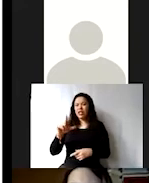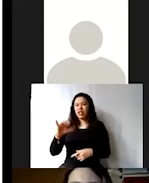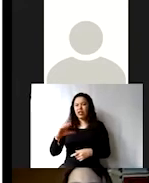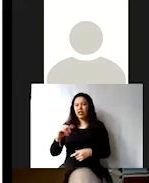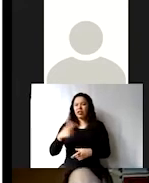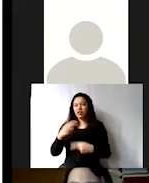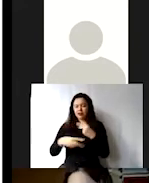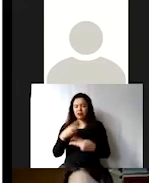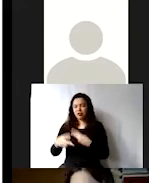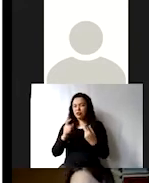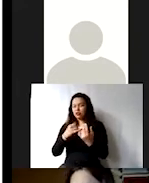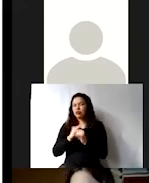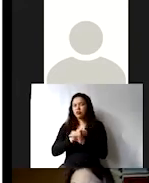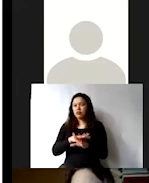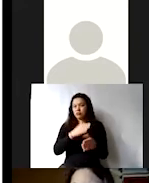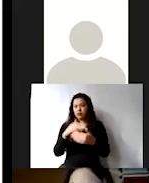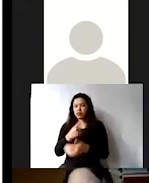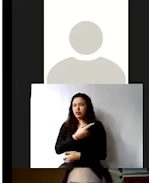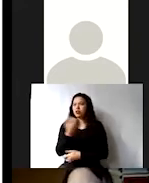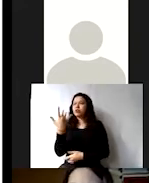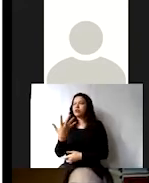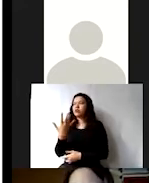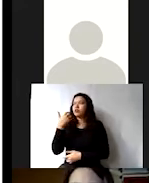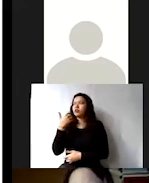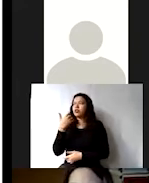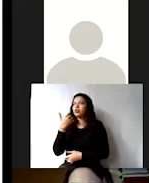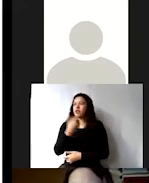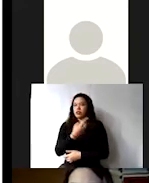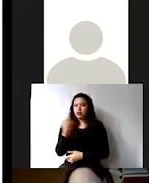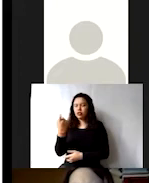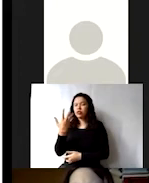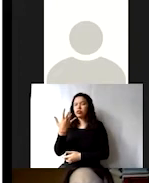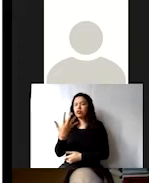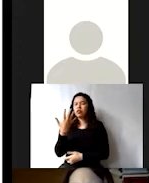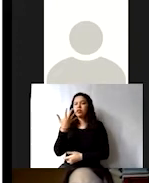de datos, ¿verdad? De 155,000 pacientes que pueden dar cuenta de ello.